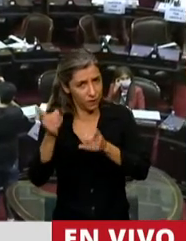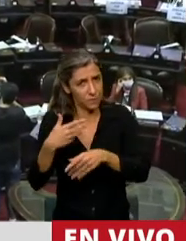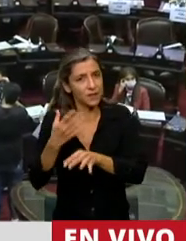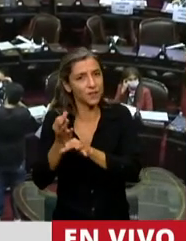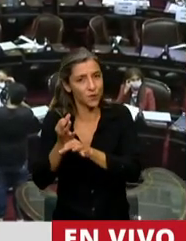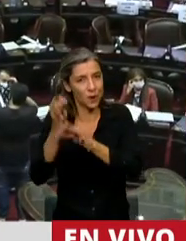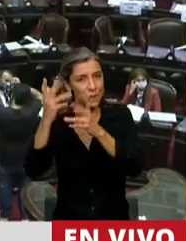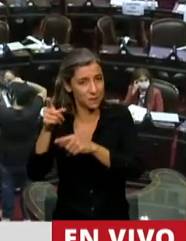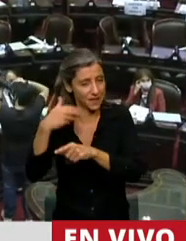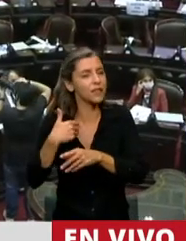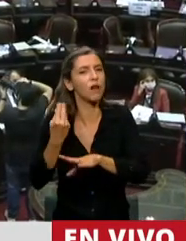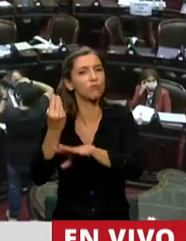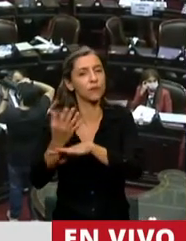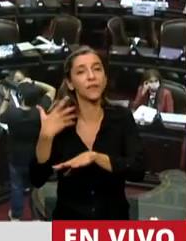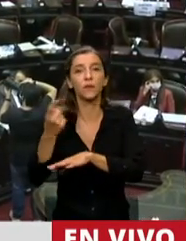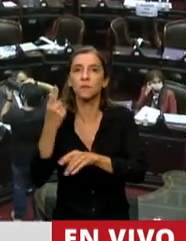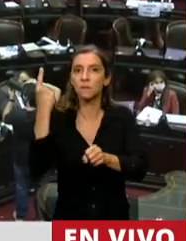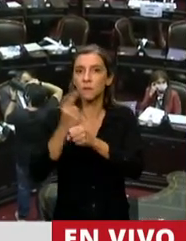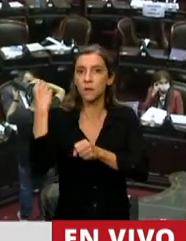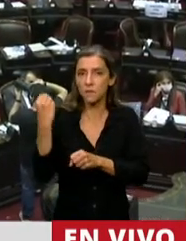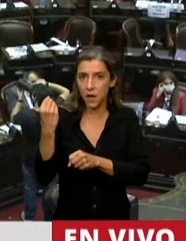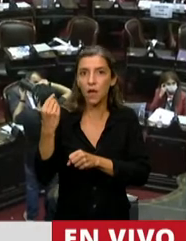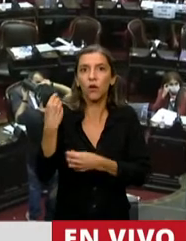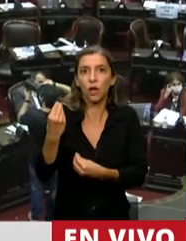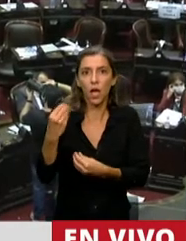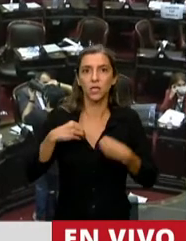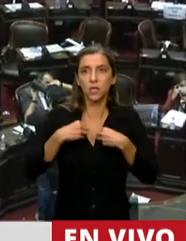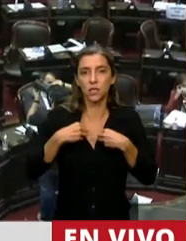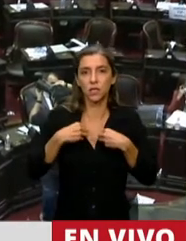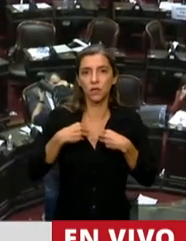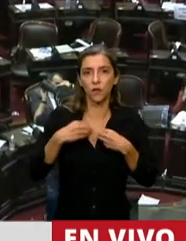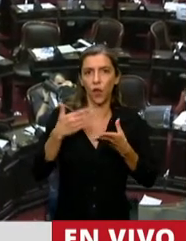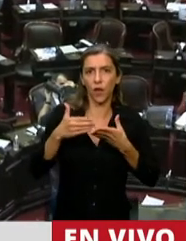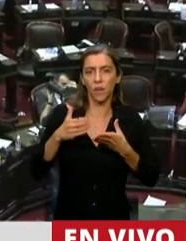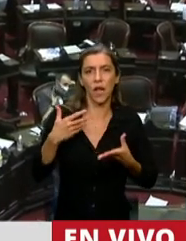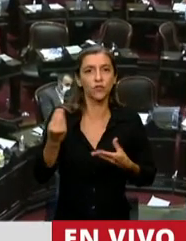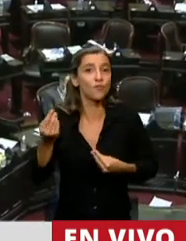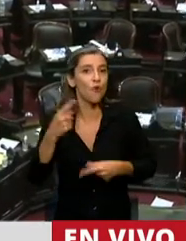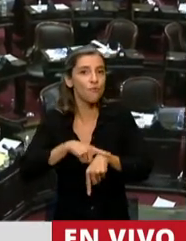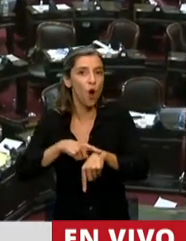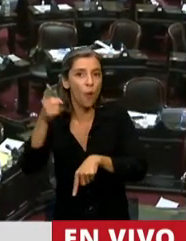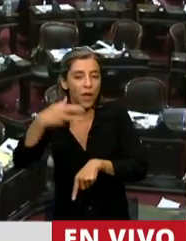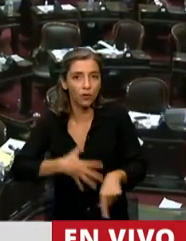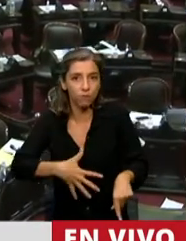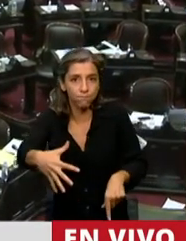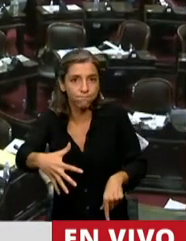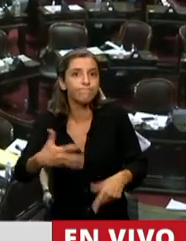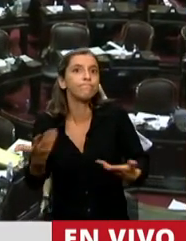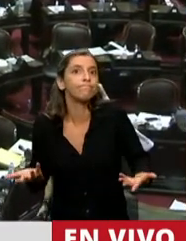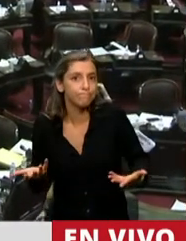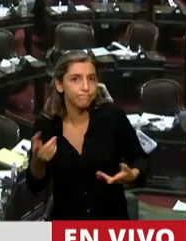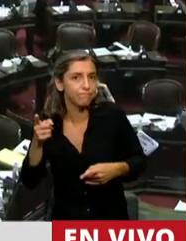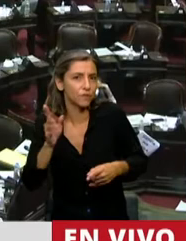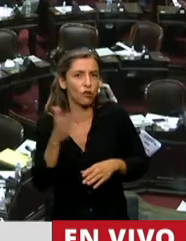en matemáticas, lo primero que sentía era una discriminación de género porque tenía que transitar la maternidad. Pero no es solamente la economía